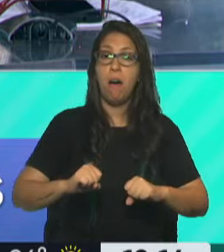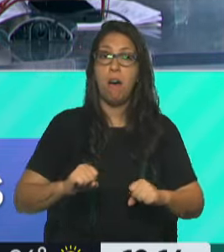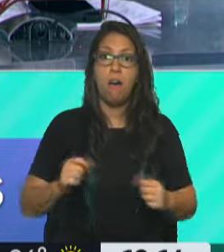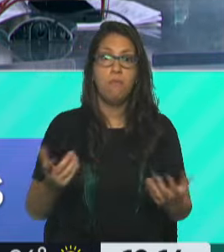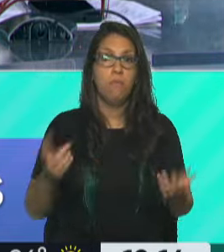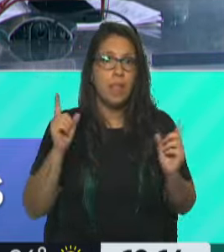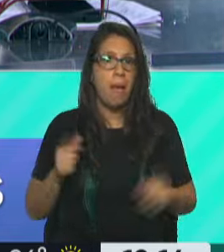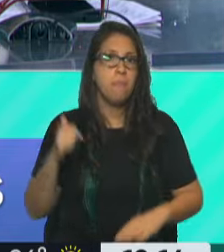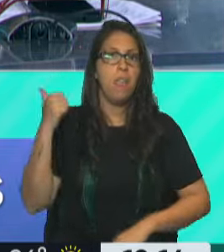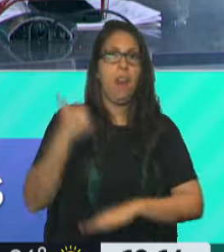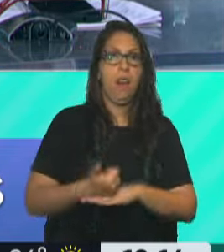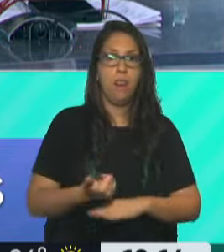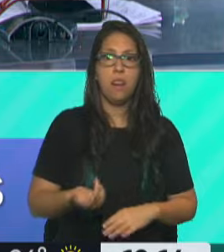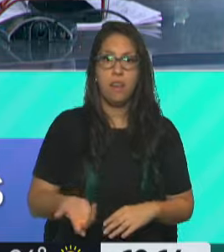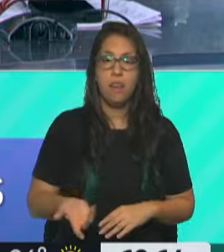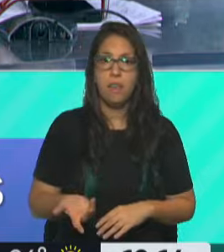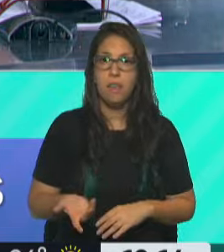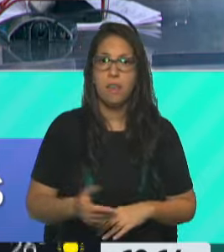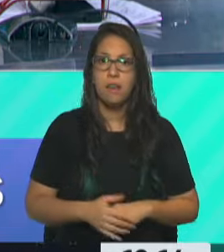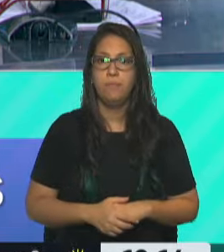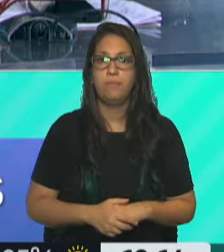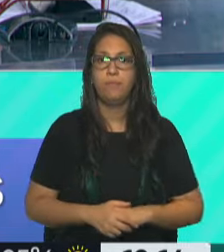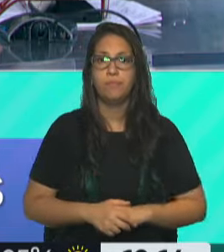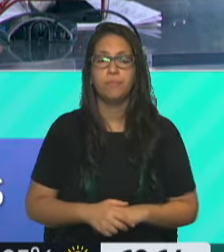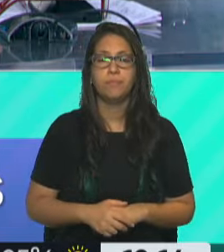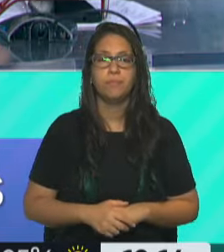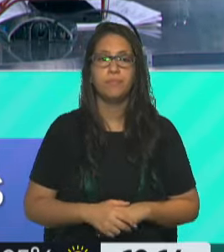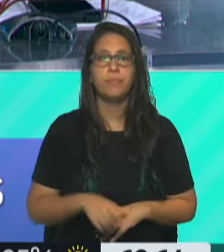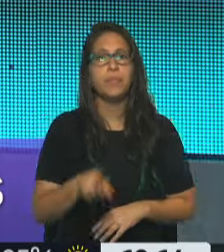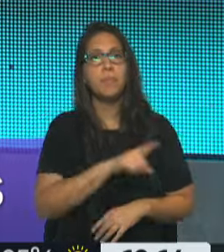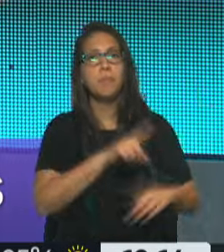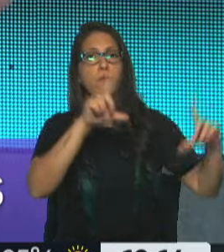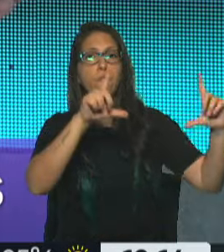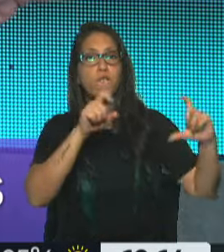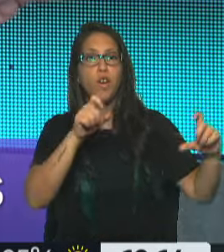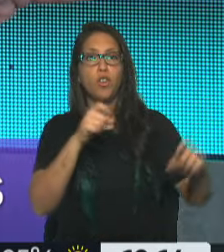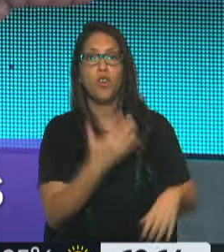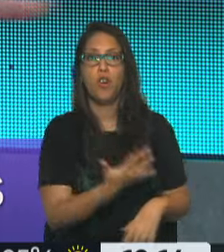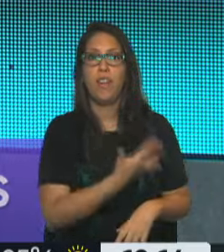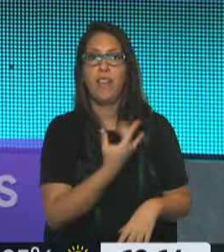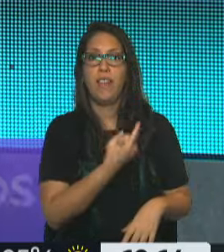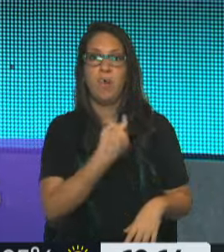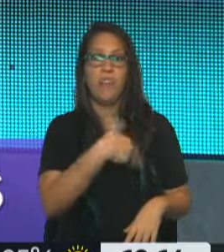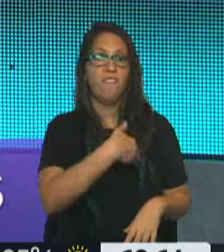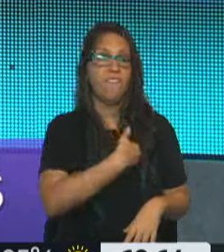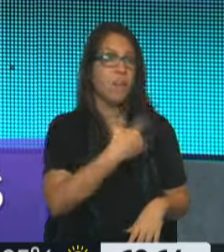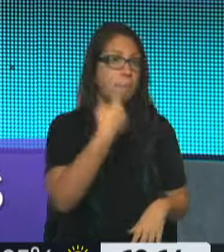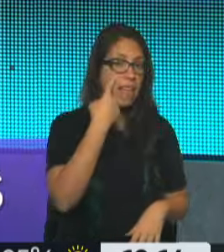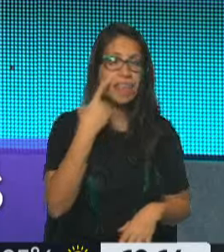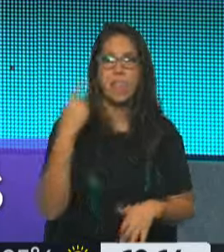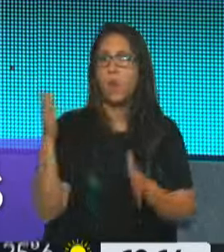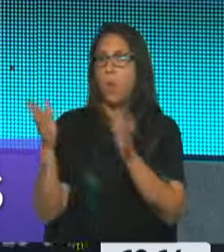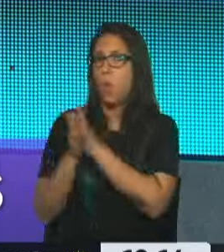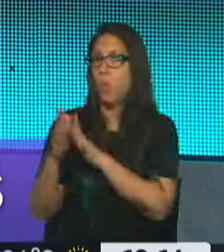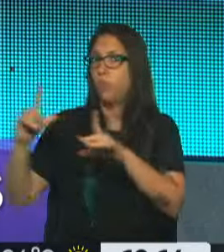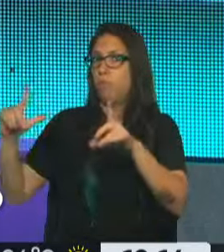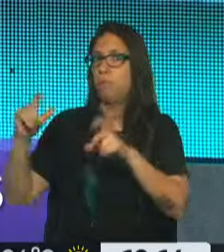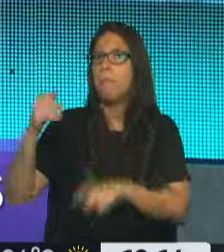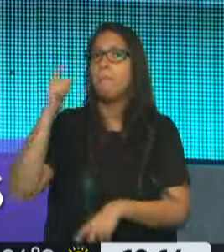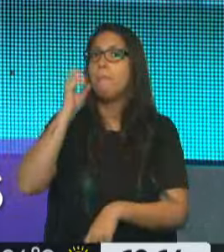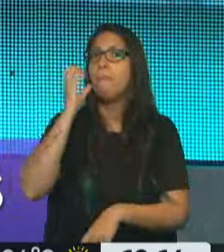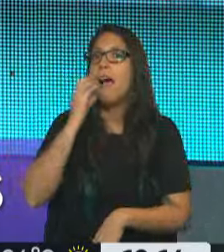llamarla ponerla en en algún Sentido y la foto con cristal se llega a dar el encuentro con macrón y con macrón es serían las dos grandes